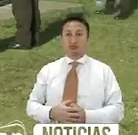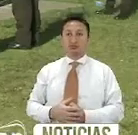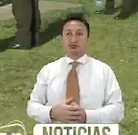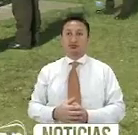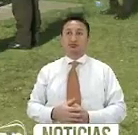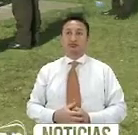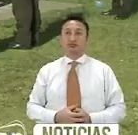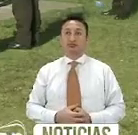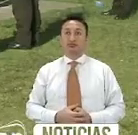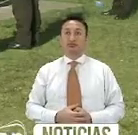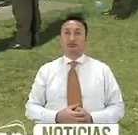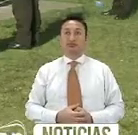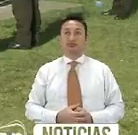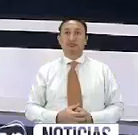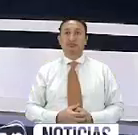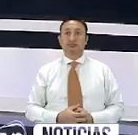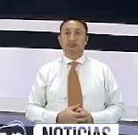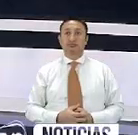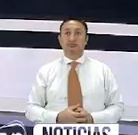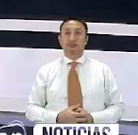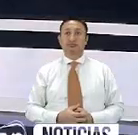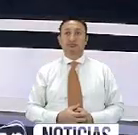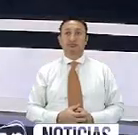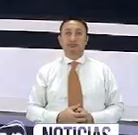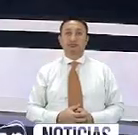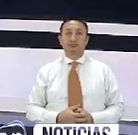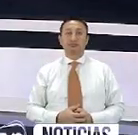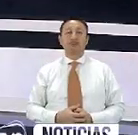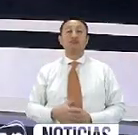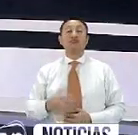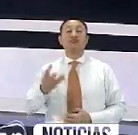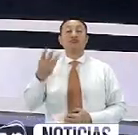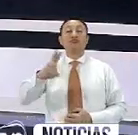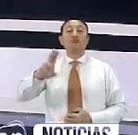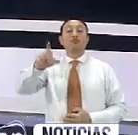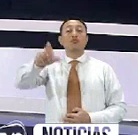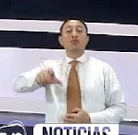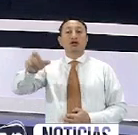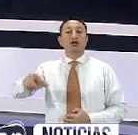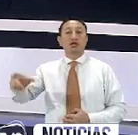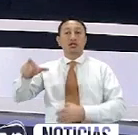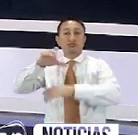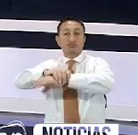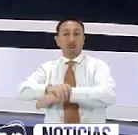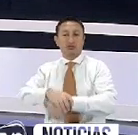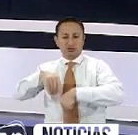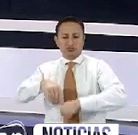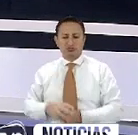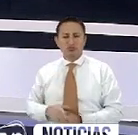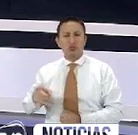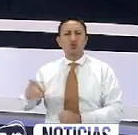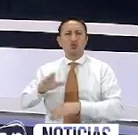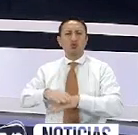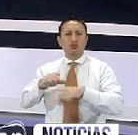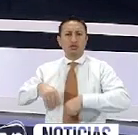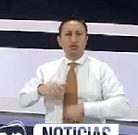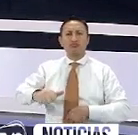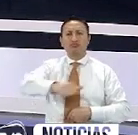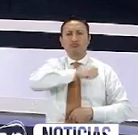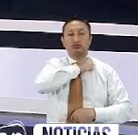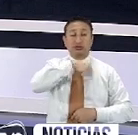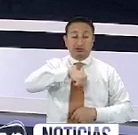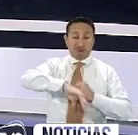Informó Mauricio Sánchez. Detuvieron a 16 personas implicadas en los delitos de secuestro y